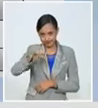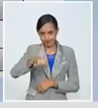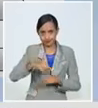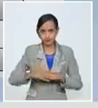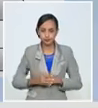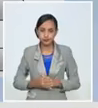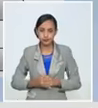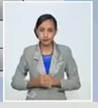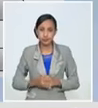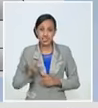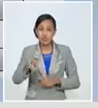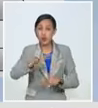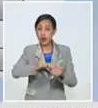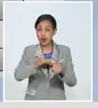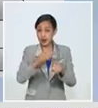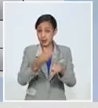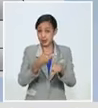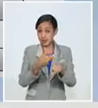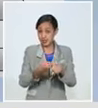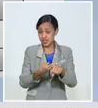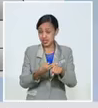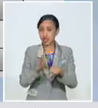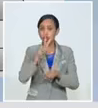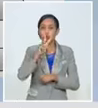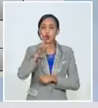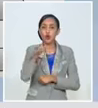de una positividad del